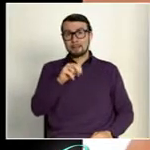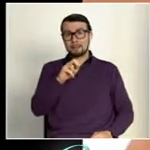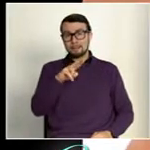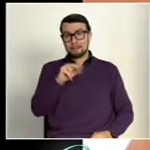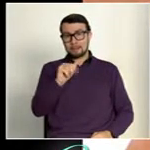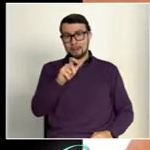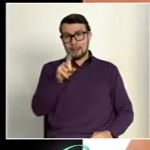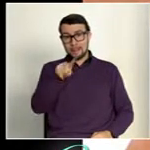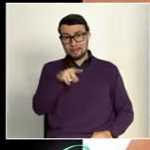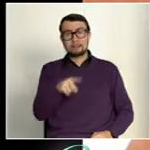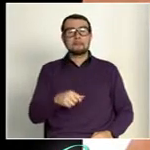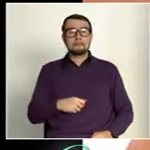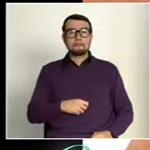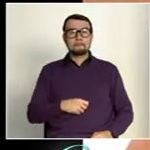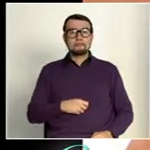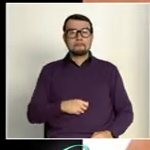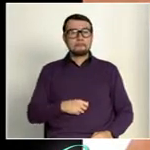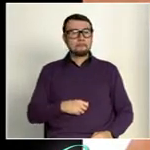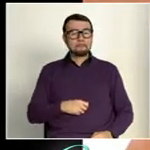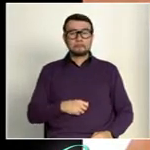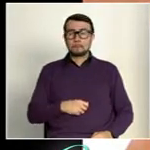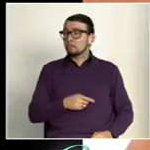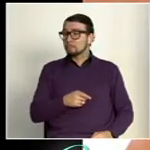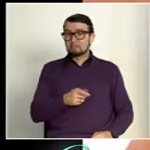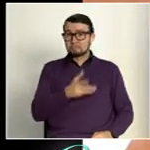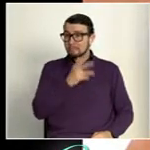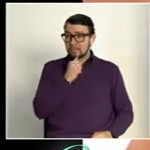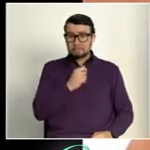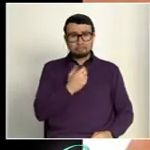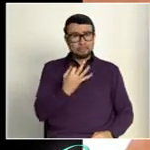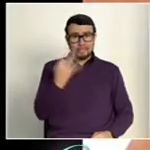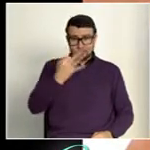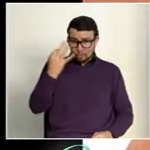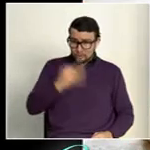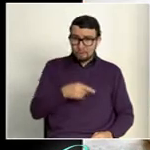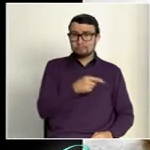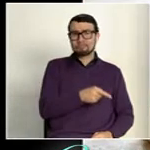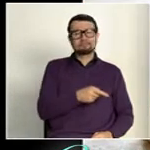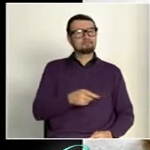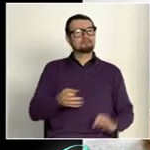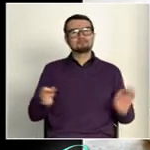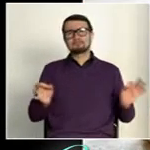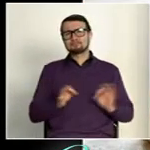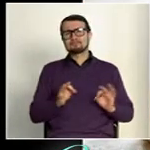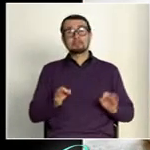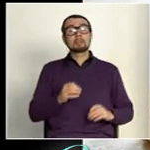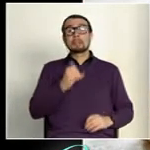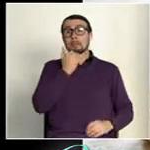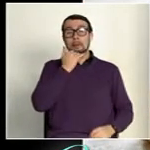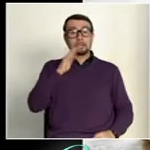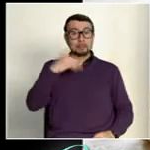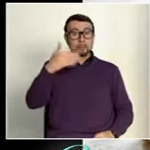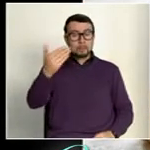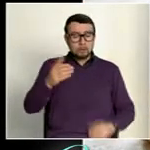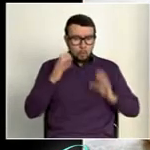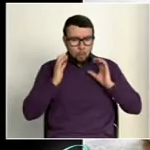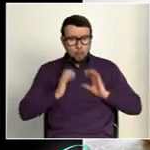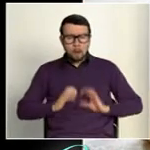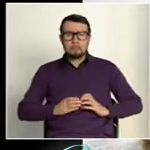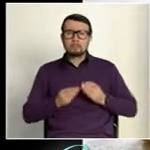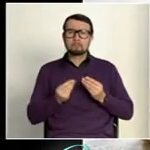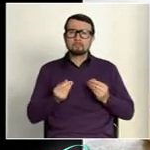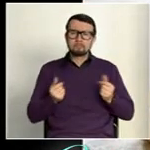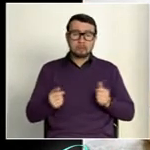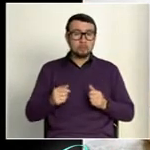No consumimos ni aproximadamente ni tercera parte de eso. ¿Y qué pasa con el tiempo? Pues se va desgastando, empieza a